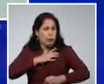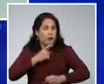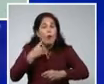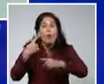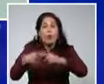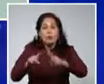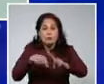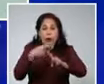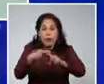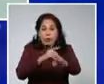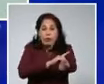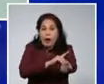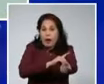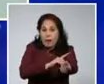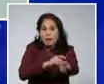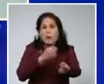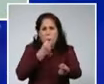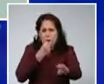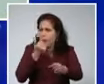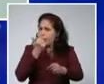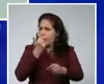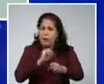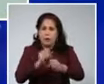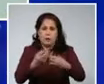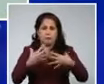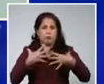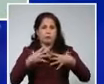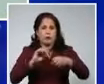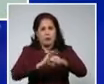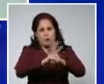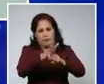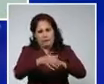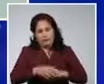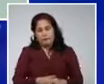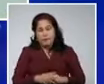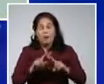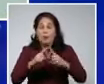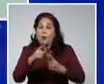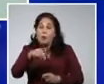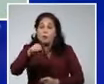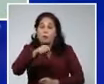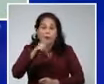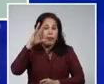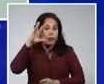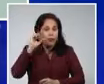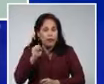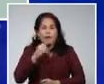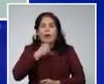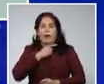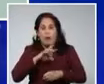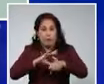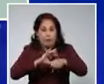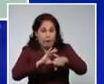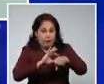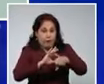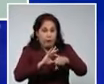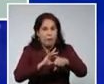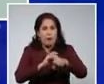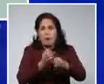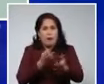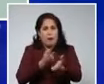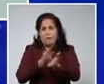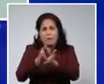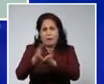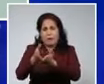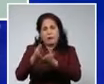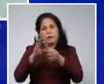pues indiscutiblemente las posibilidades de una evolución hacia la gravedad,